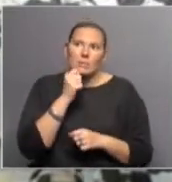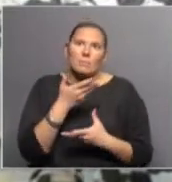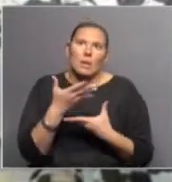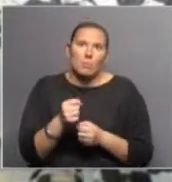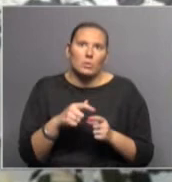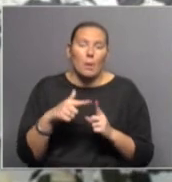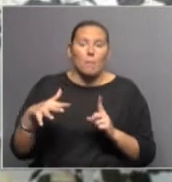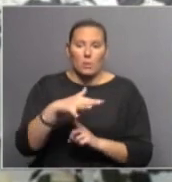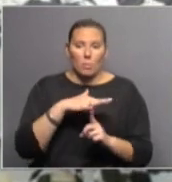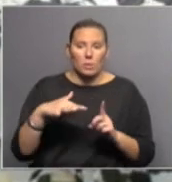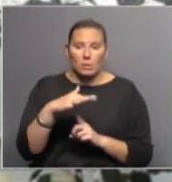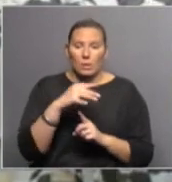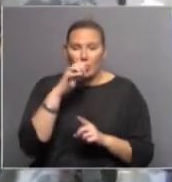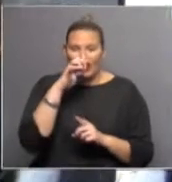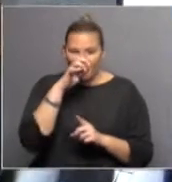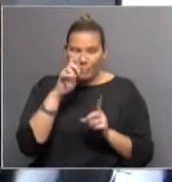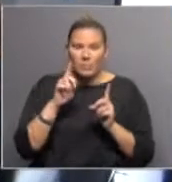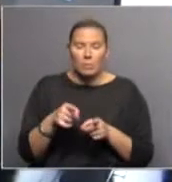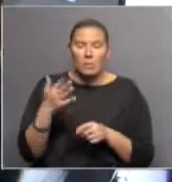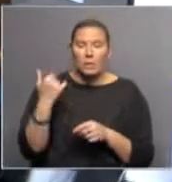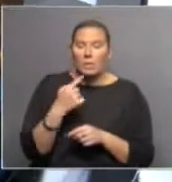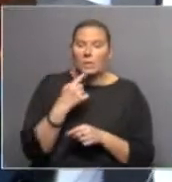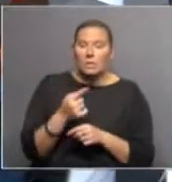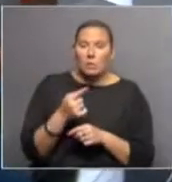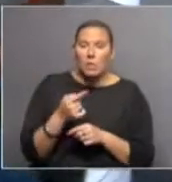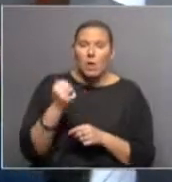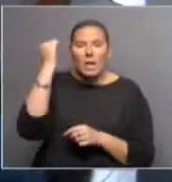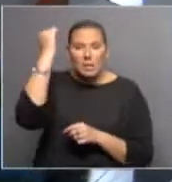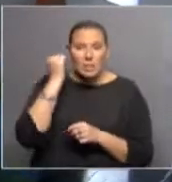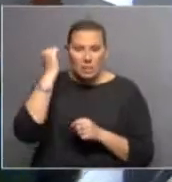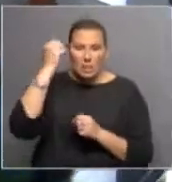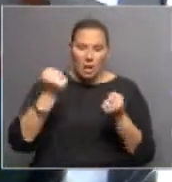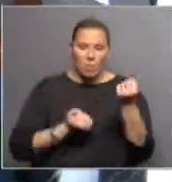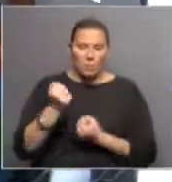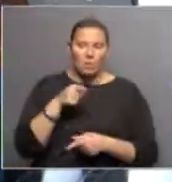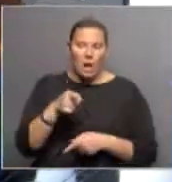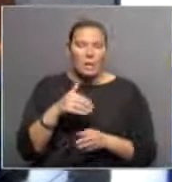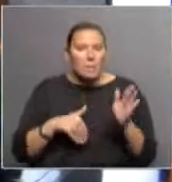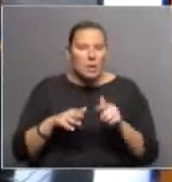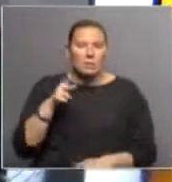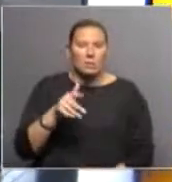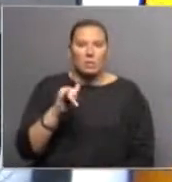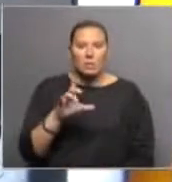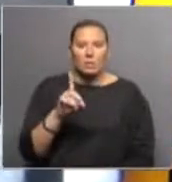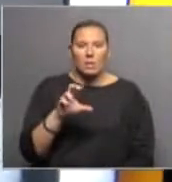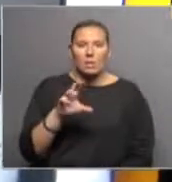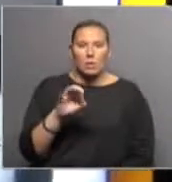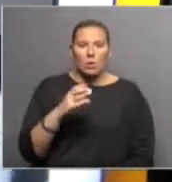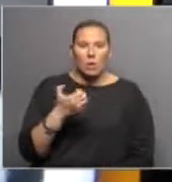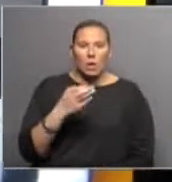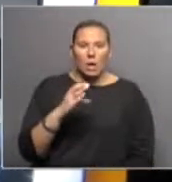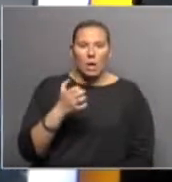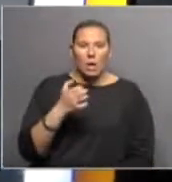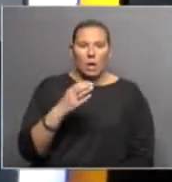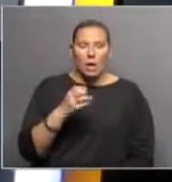el gran nicho es el del transporte, como decíamos, a donde está nuestro consumo alto de hidrocarburos. Correcto, y para